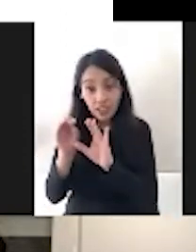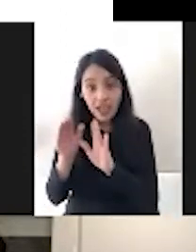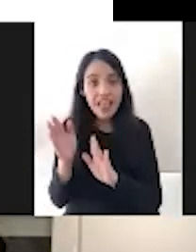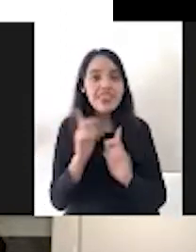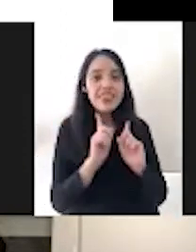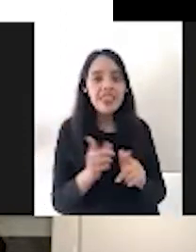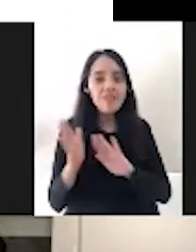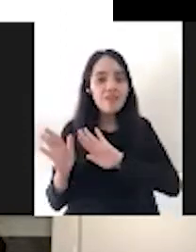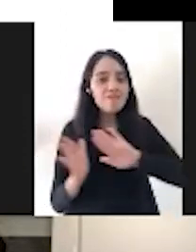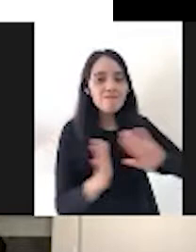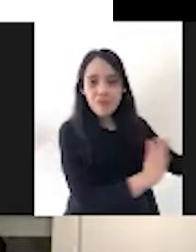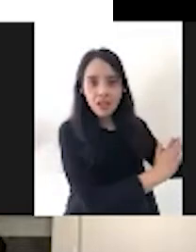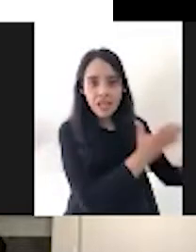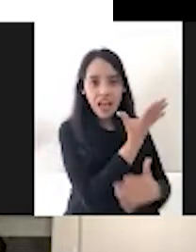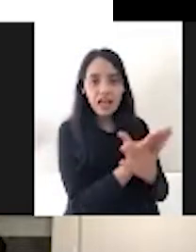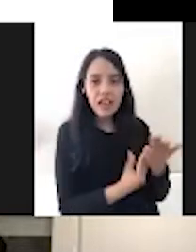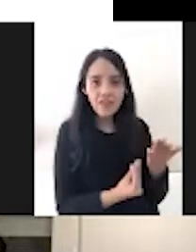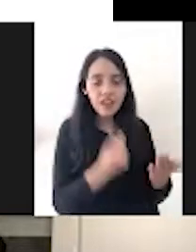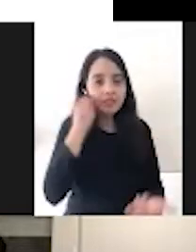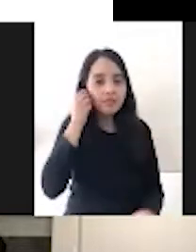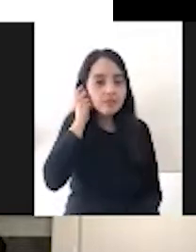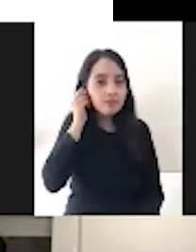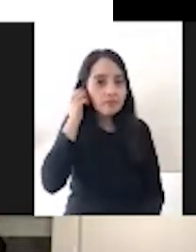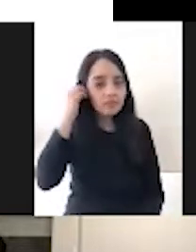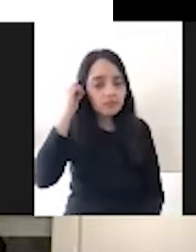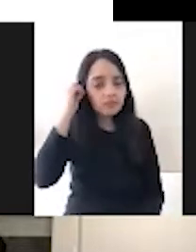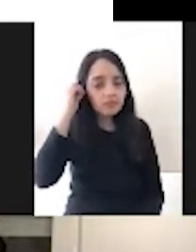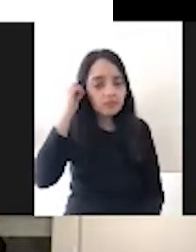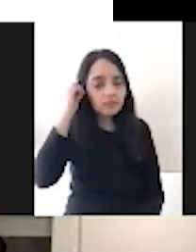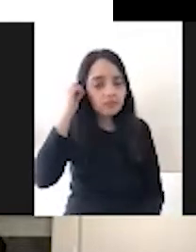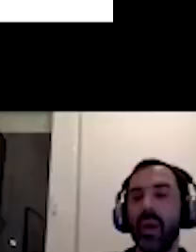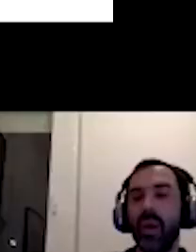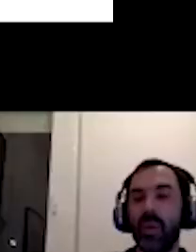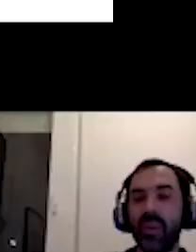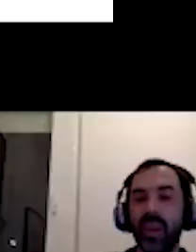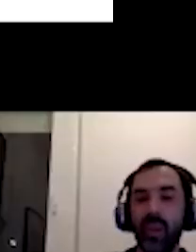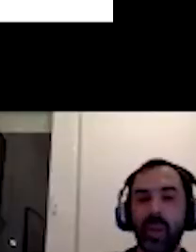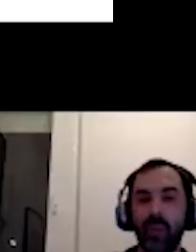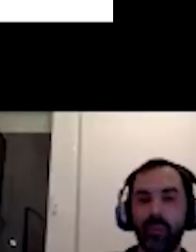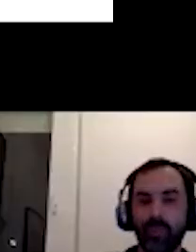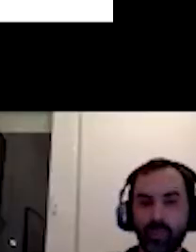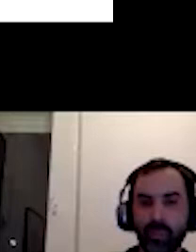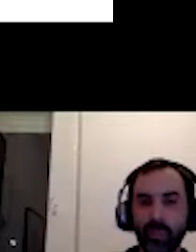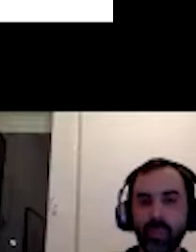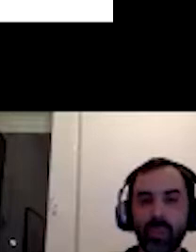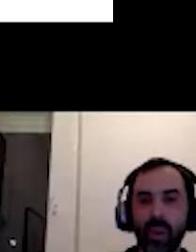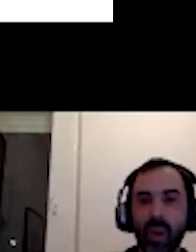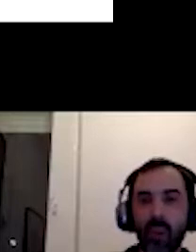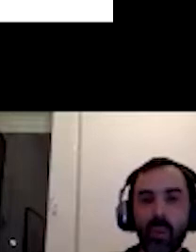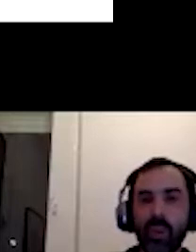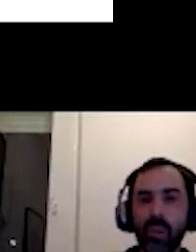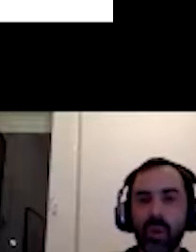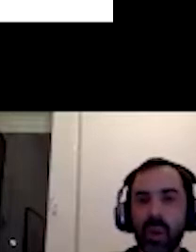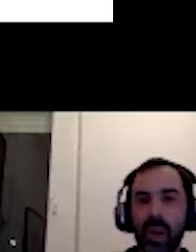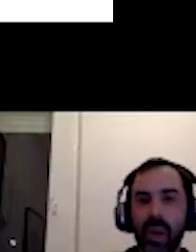educativos más inclusivos. No importa la velocidad en la cual vayan los estudiantes, pero que alcancen todos los aprendizajes esperados.